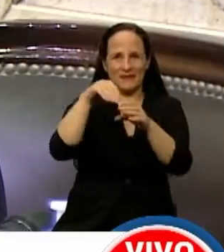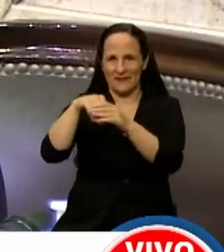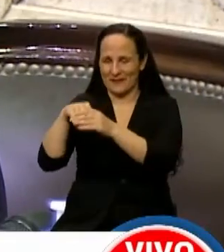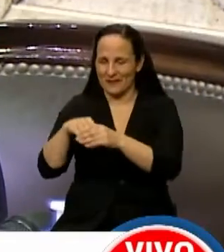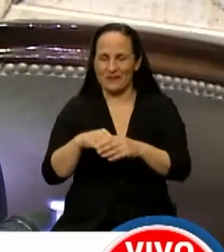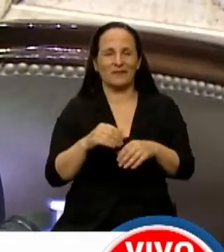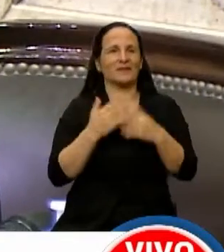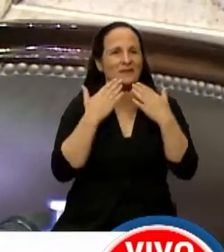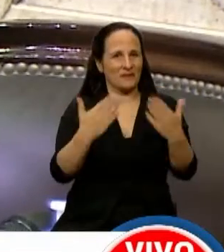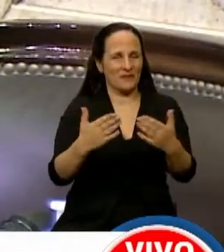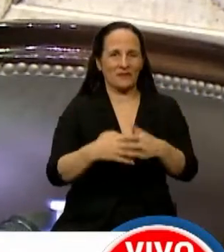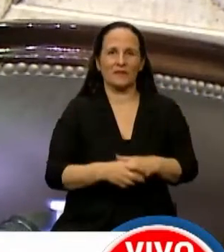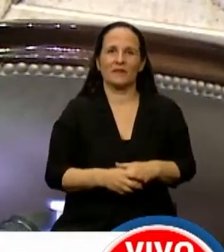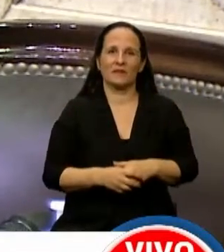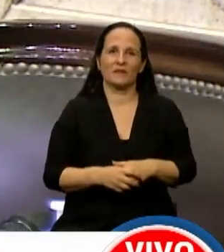de cada una de las comisiones.